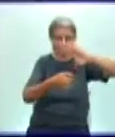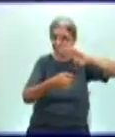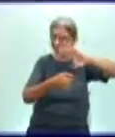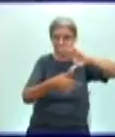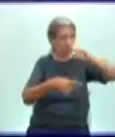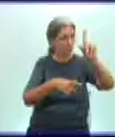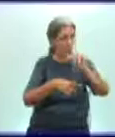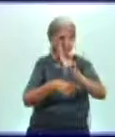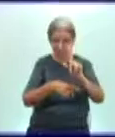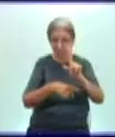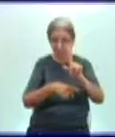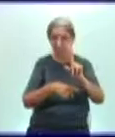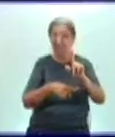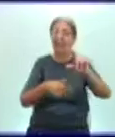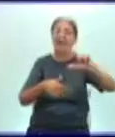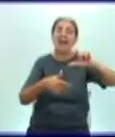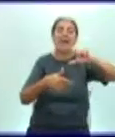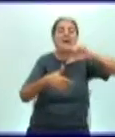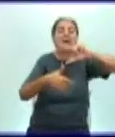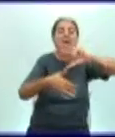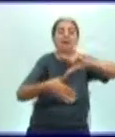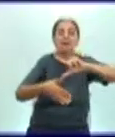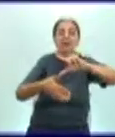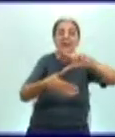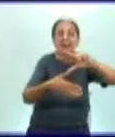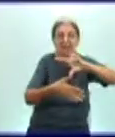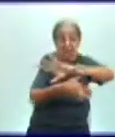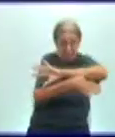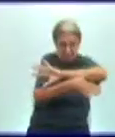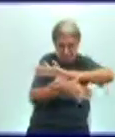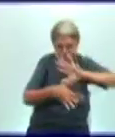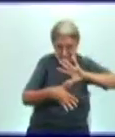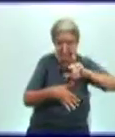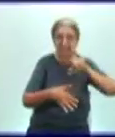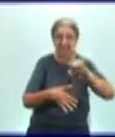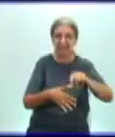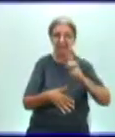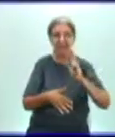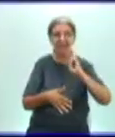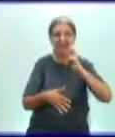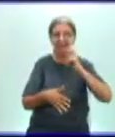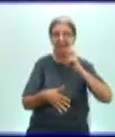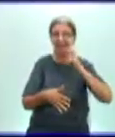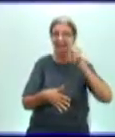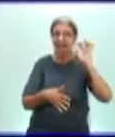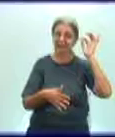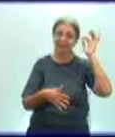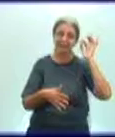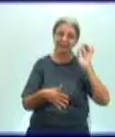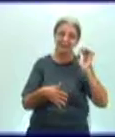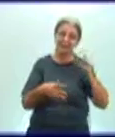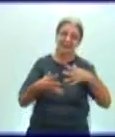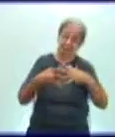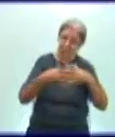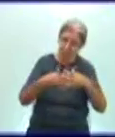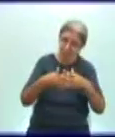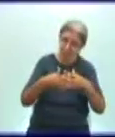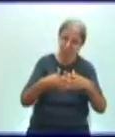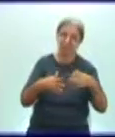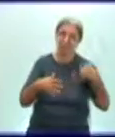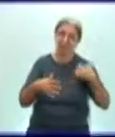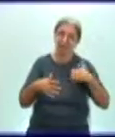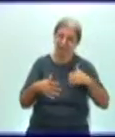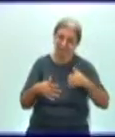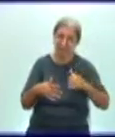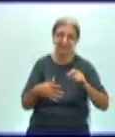dos complejos culturales diferentes, la América anglosajona y la América de la parte latina, que tiene comunidad